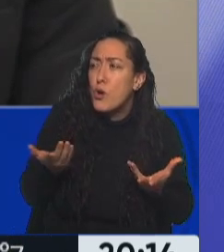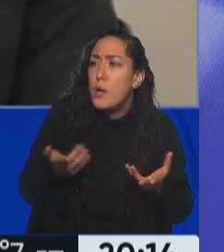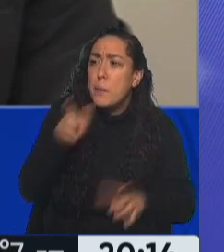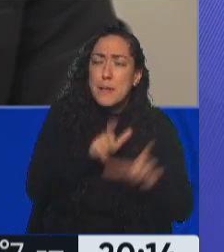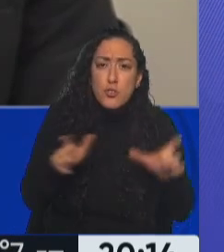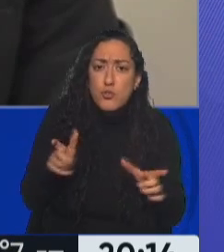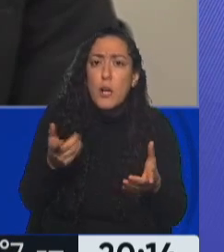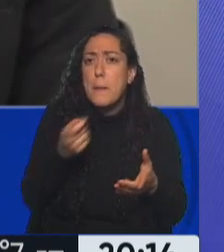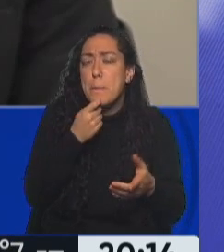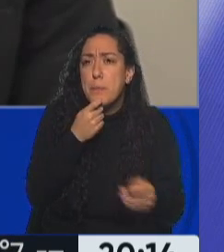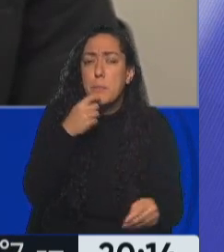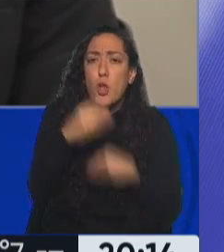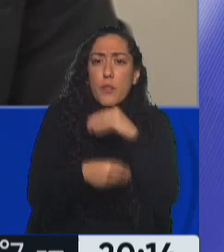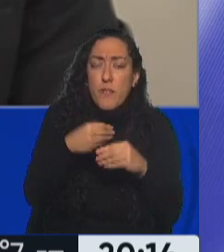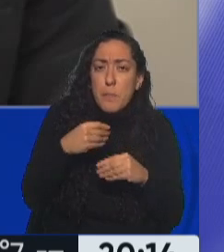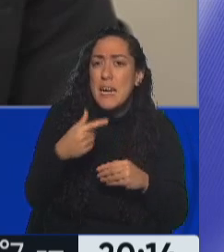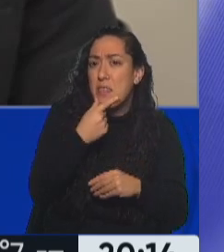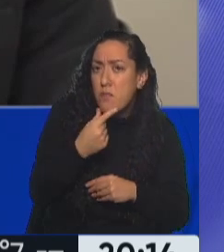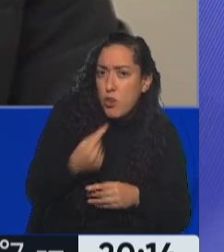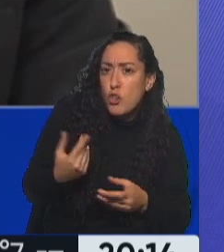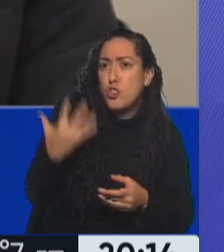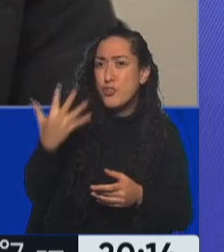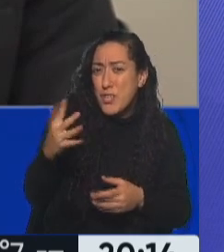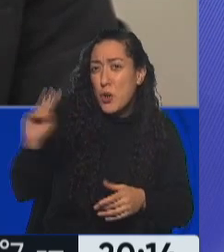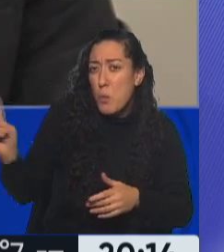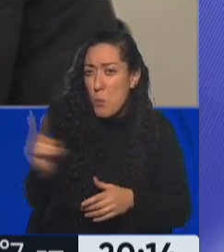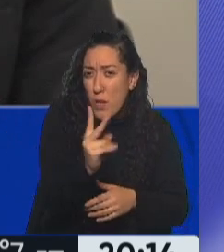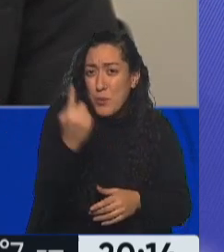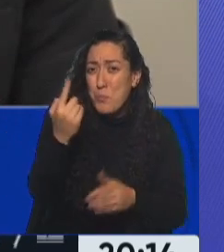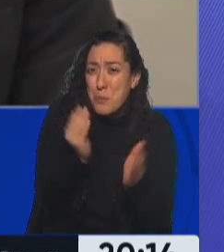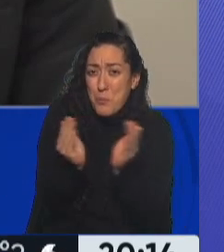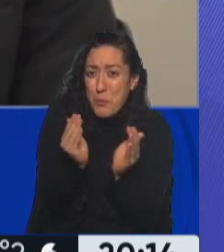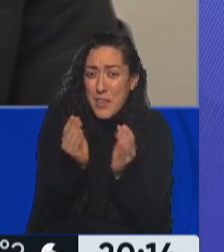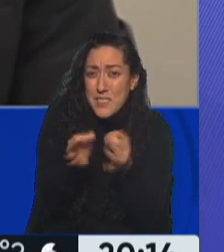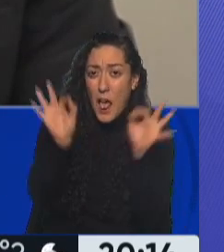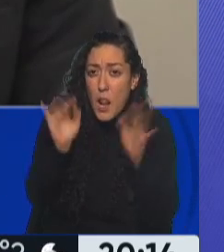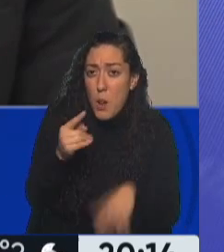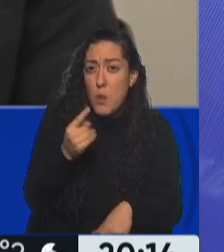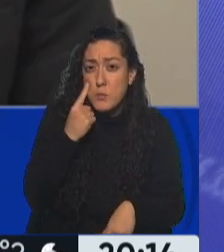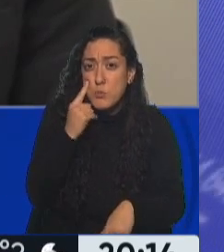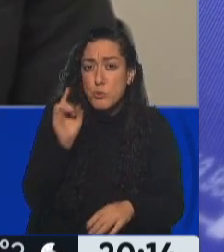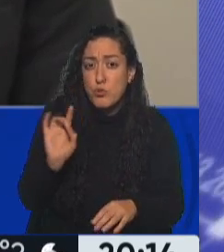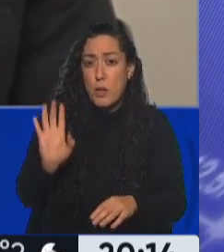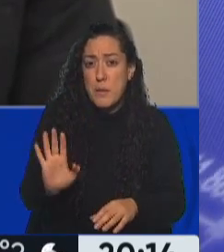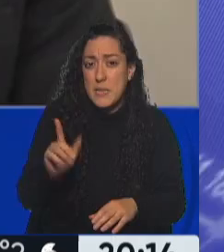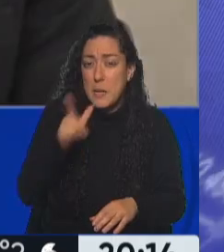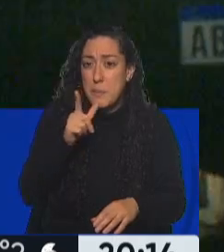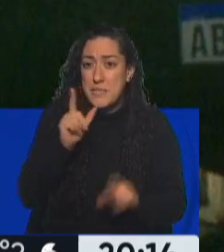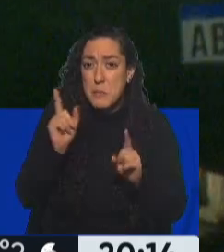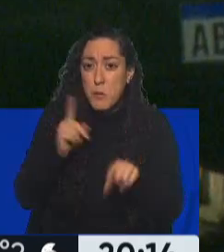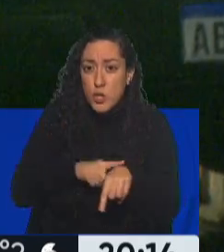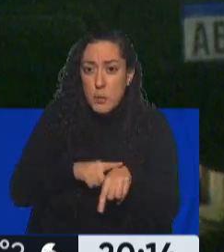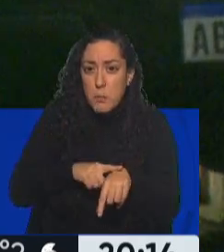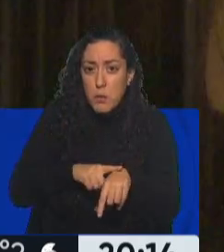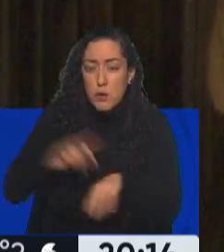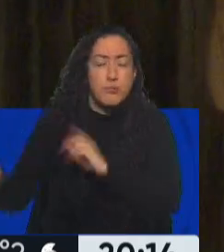por ejemplo, el de esta familia en Villa Devoto con 5 muertos y solo un bebé que se salvó, que aparentemente casi de manera simultánea